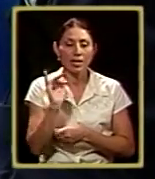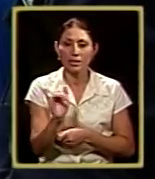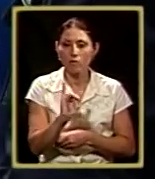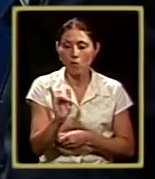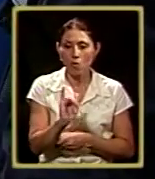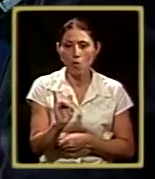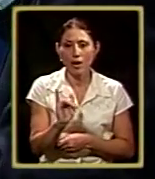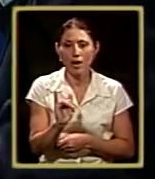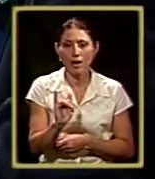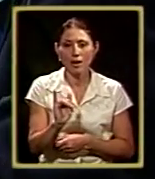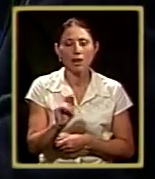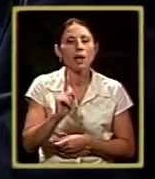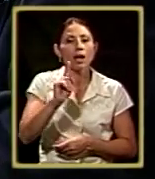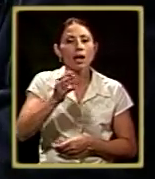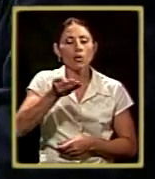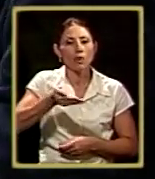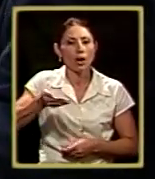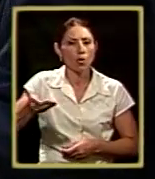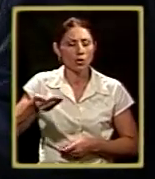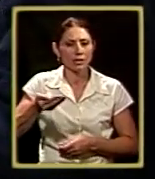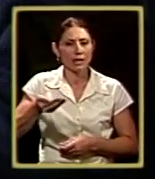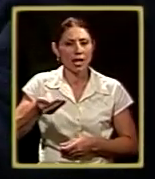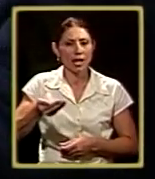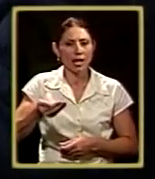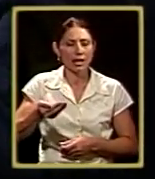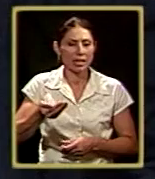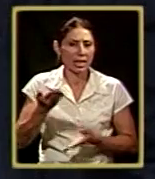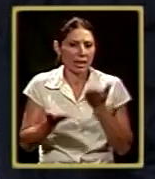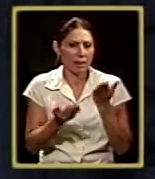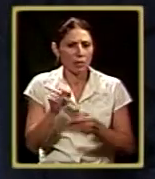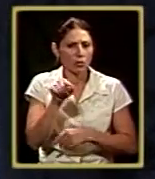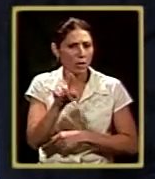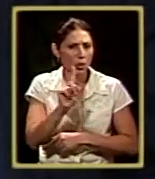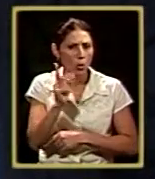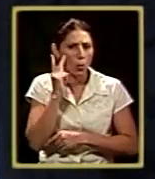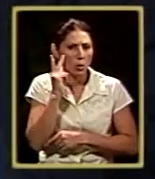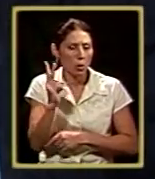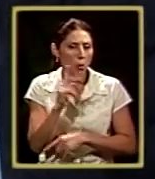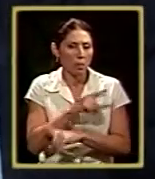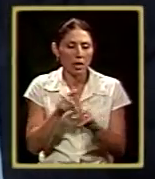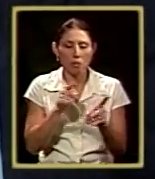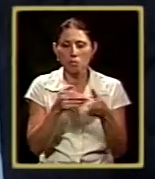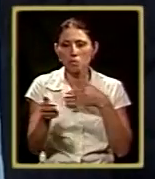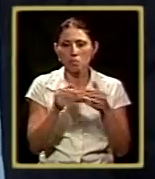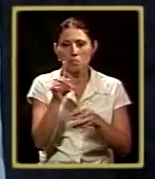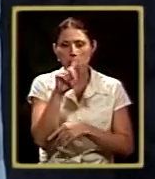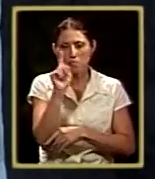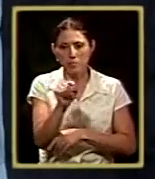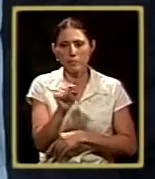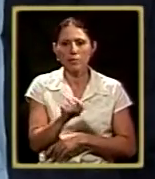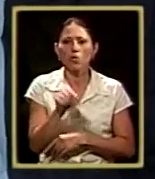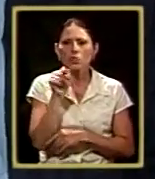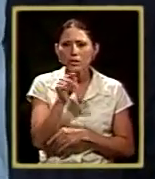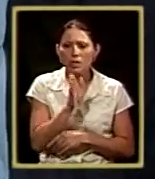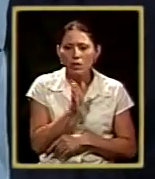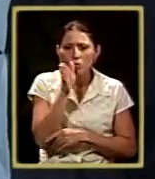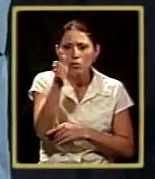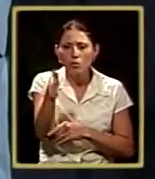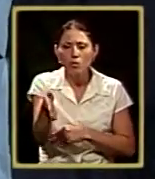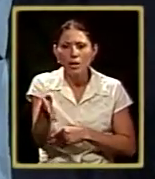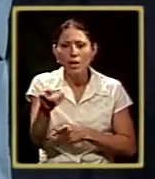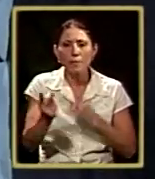percibir. Hay una cosa que imagino que no le tocó ver, pero igual se la pregunto. ¿Le tocó visitar el mercado